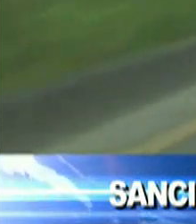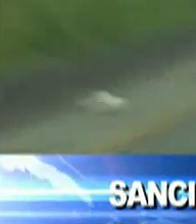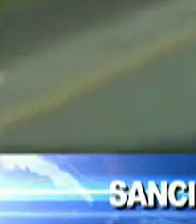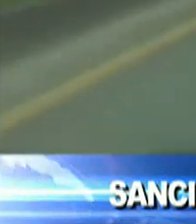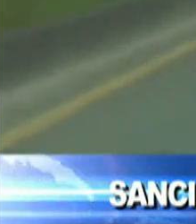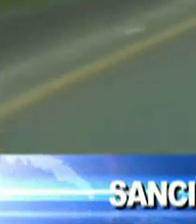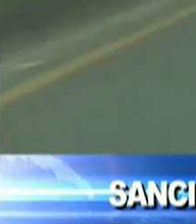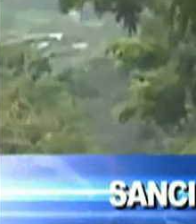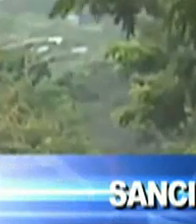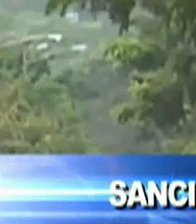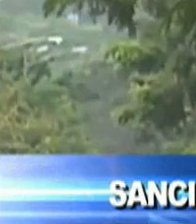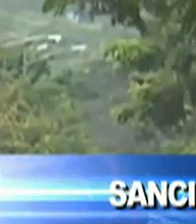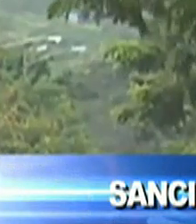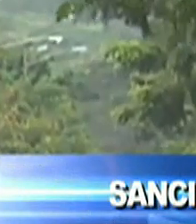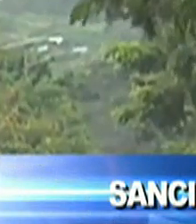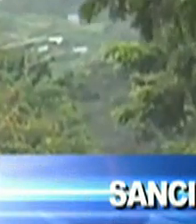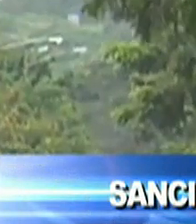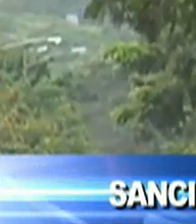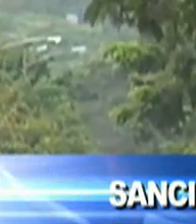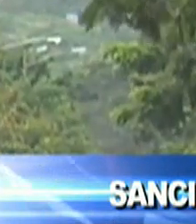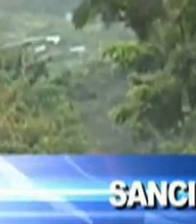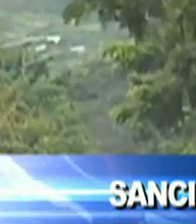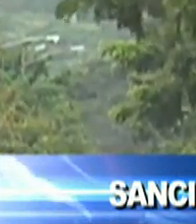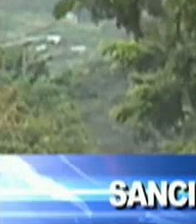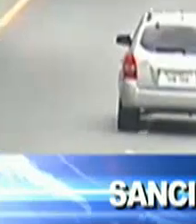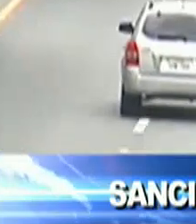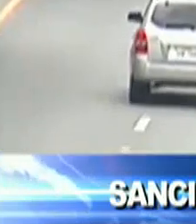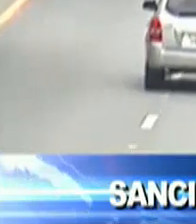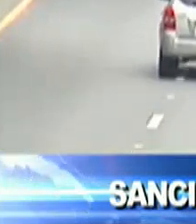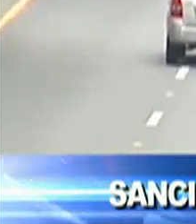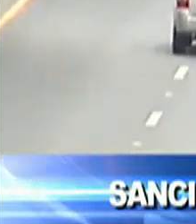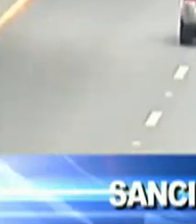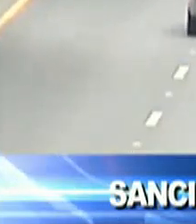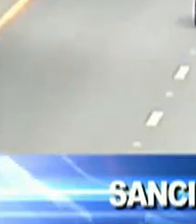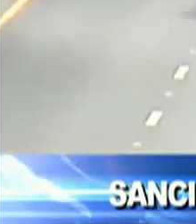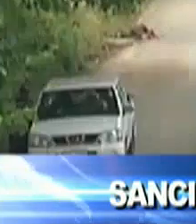autopista hace 3 meses.